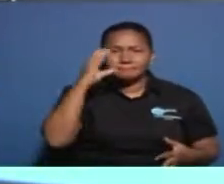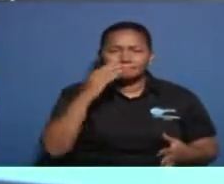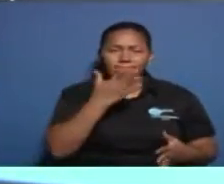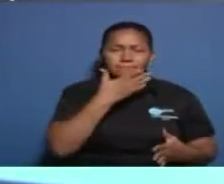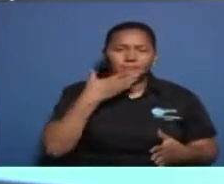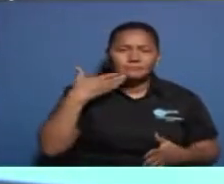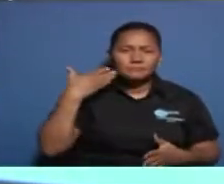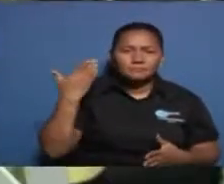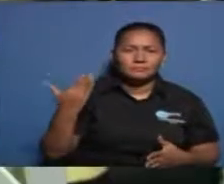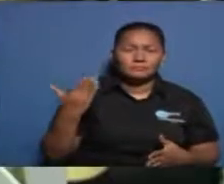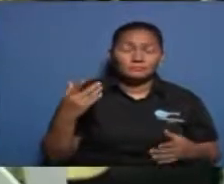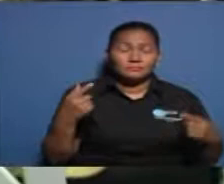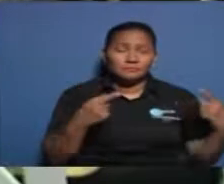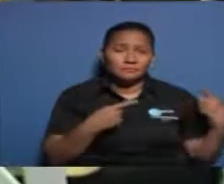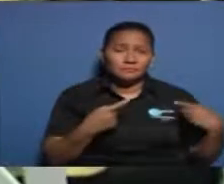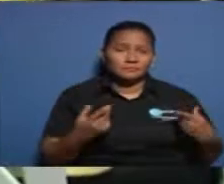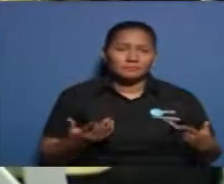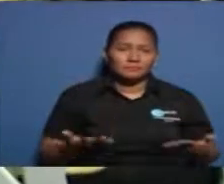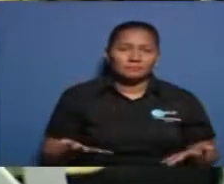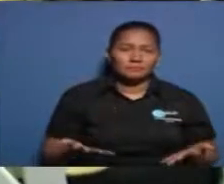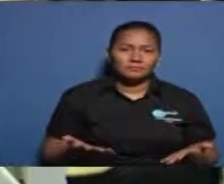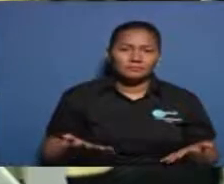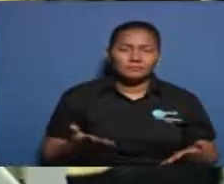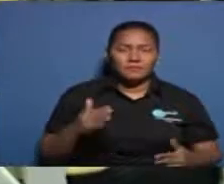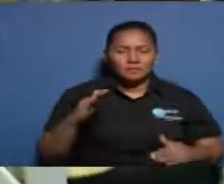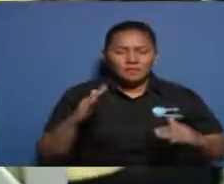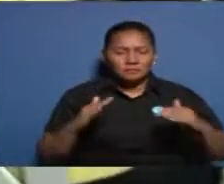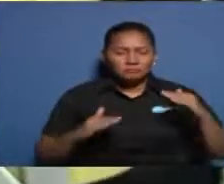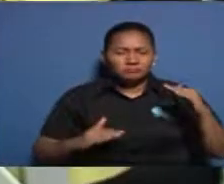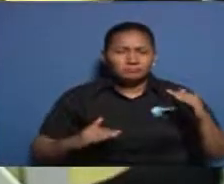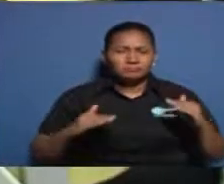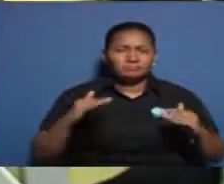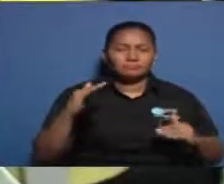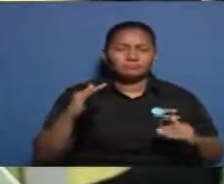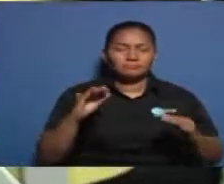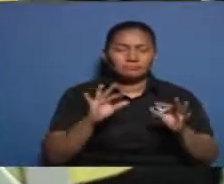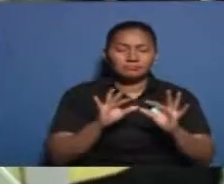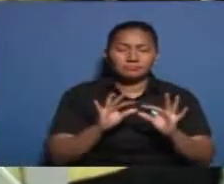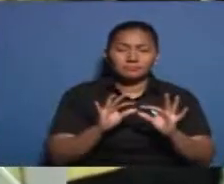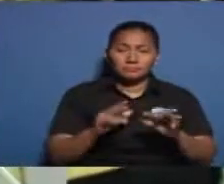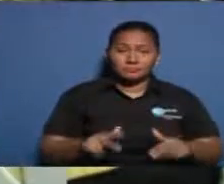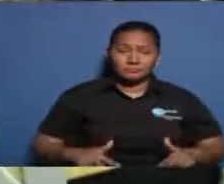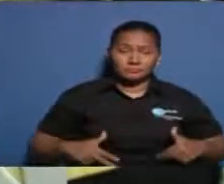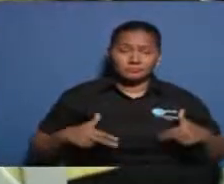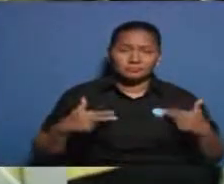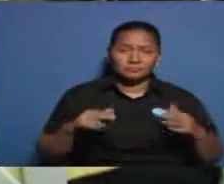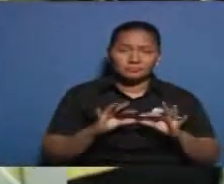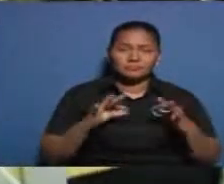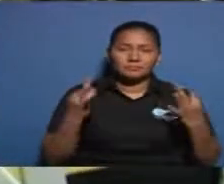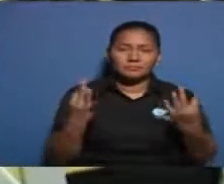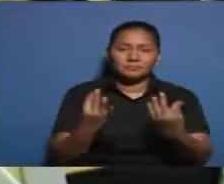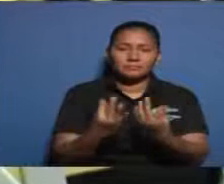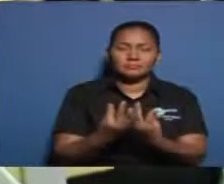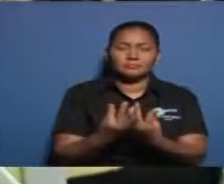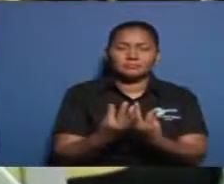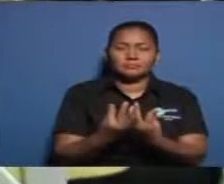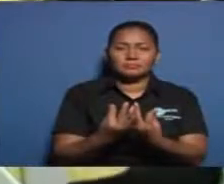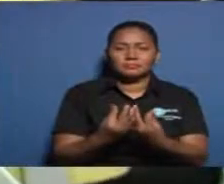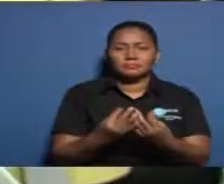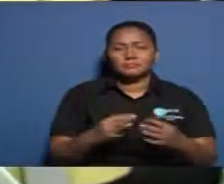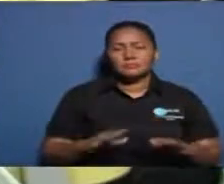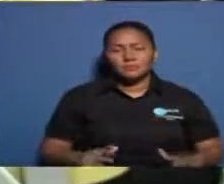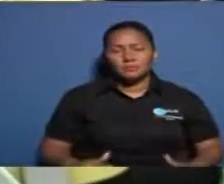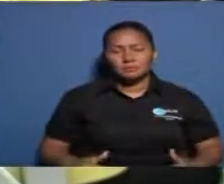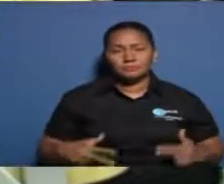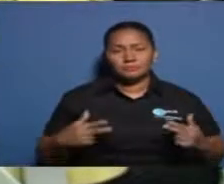situación para balancear la vida familiar con la vida profesional en una igualdad de oportunidades